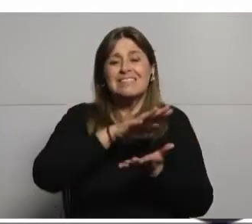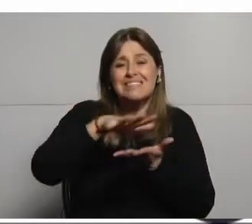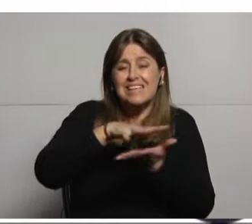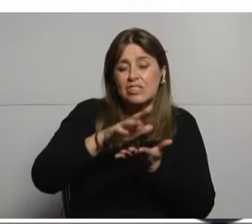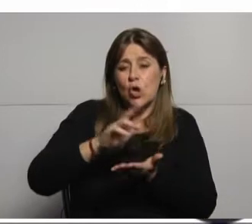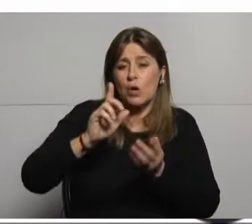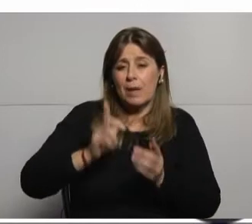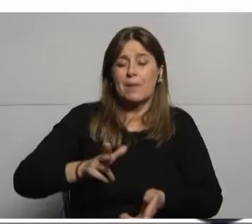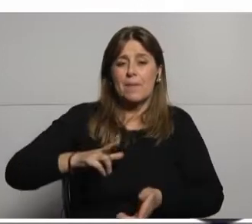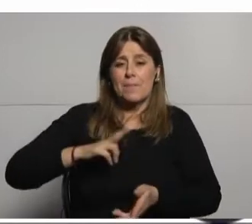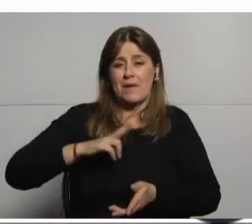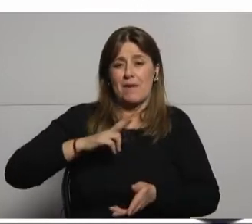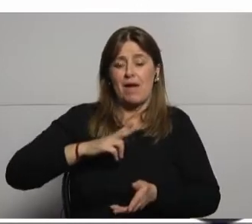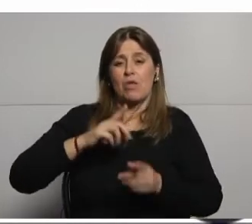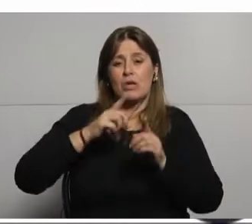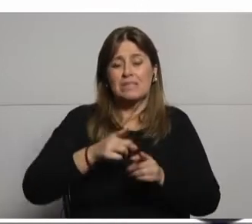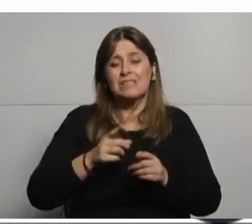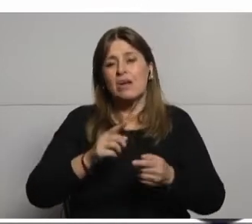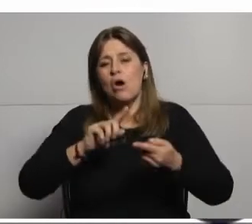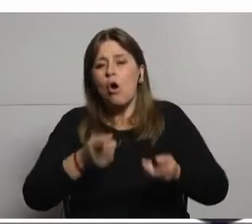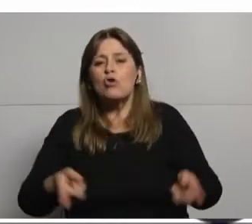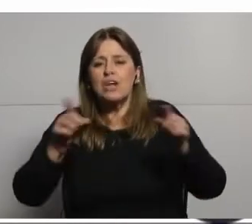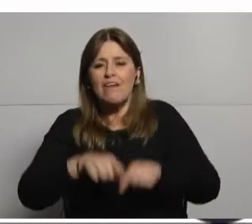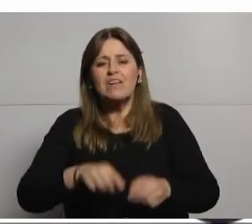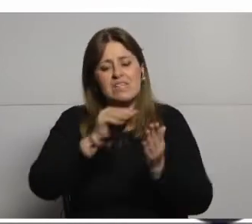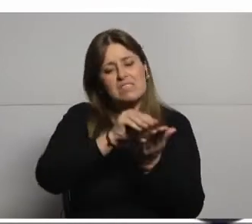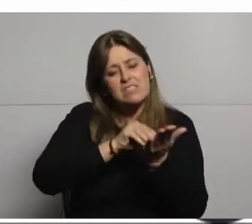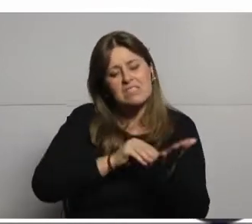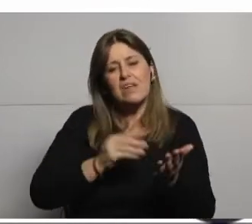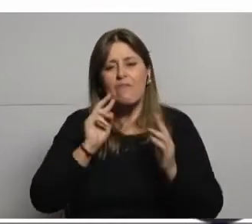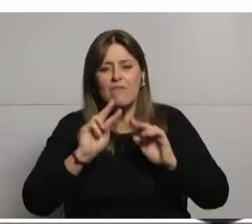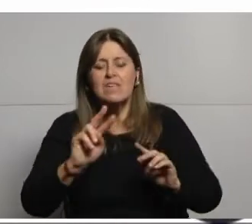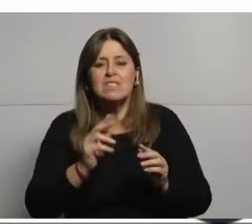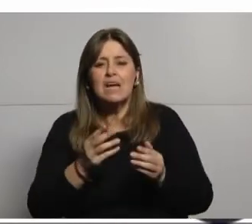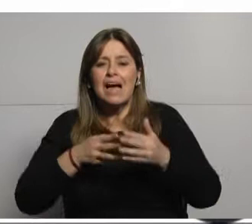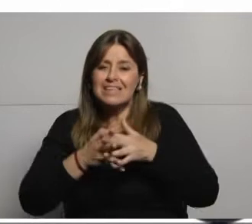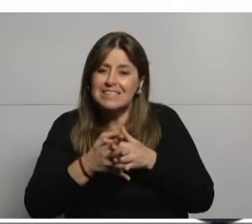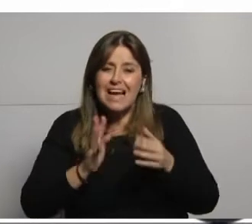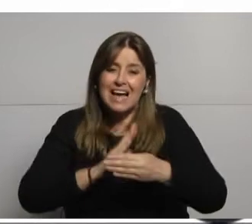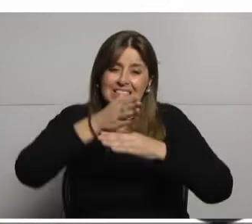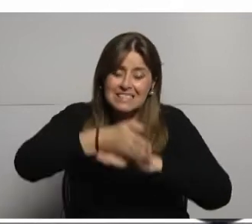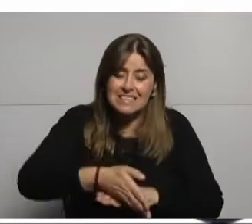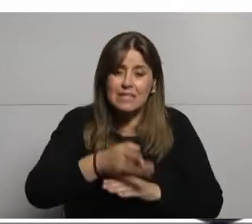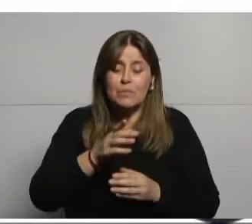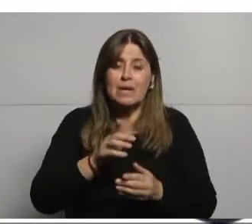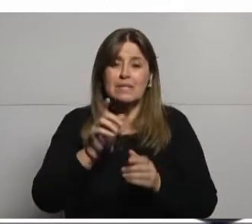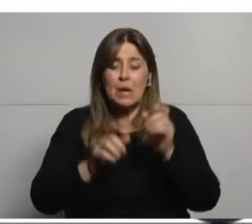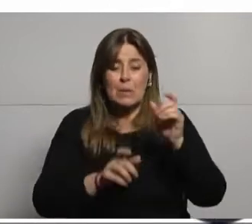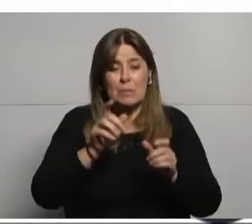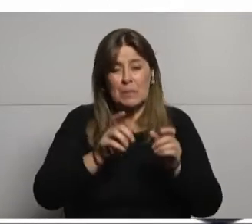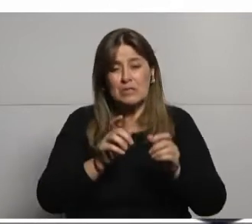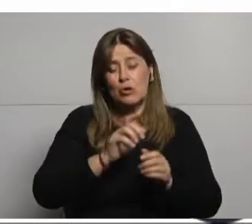privado, reutilizando los datos en visualizaciones accesibles, asistiendo esto del lado de la sociedad civil también en